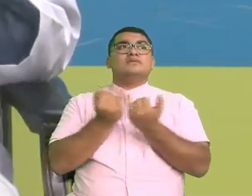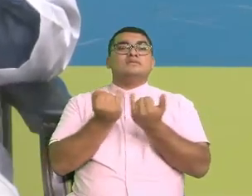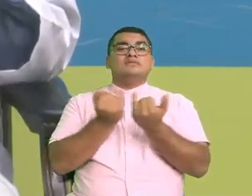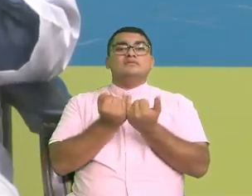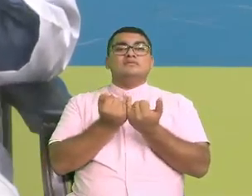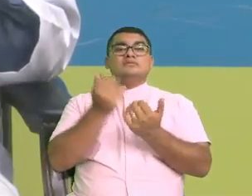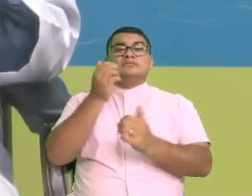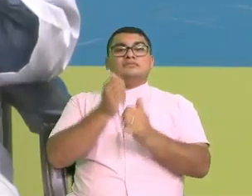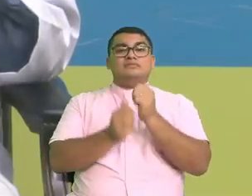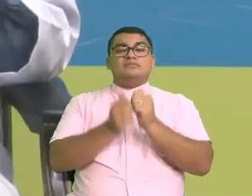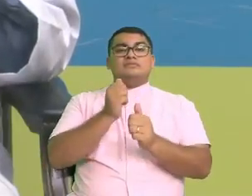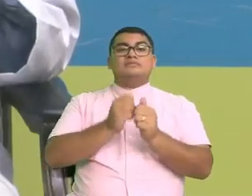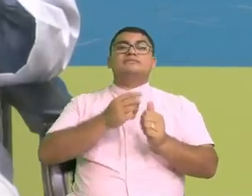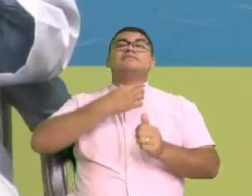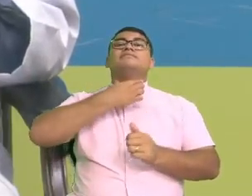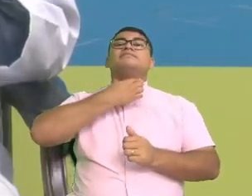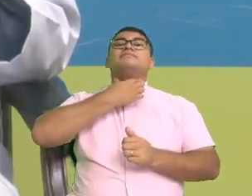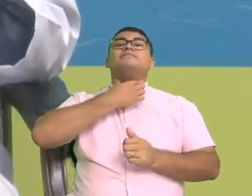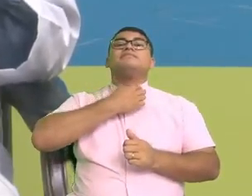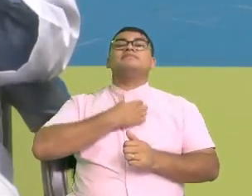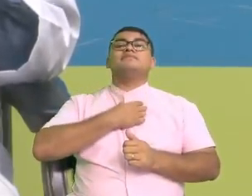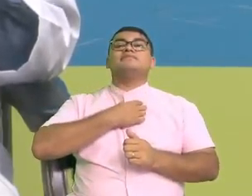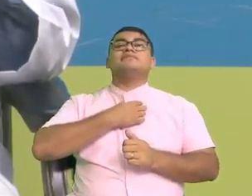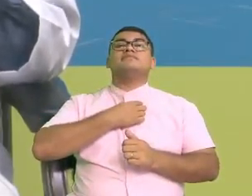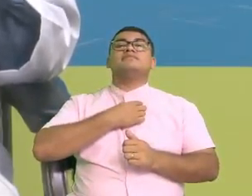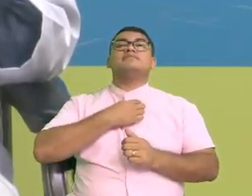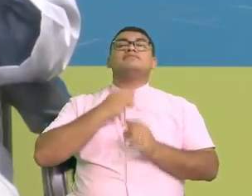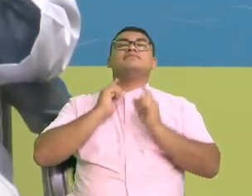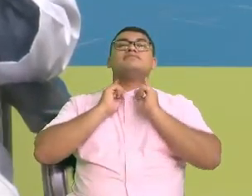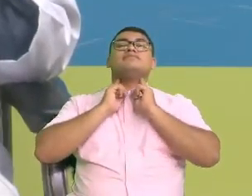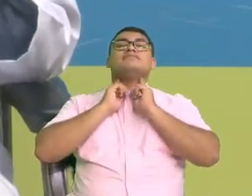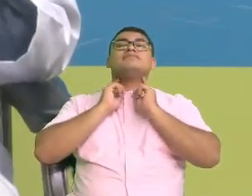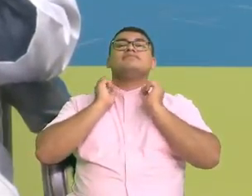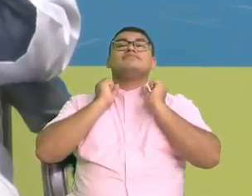al afectarse la garganta, se inflama también